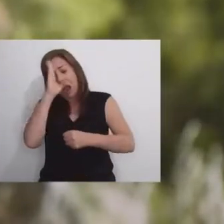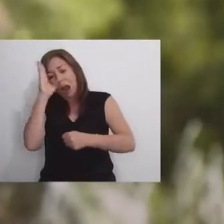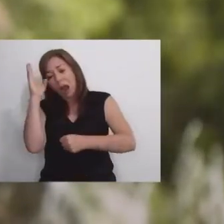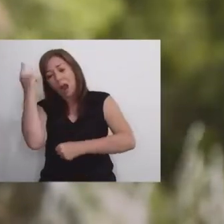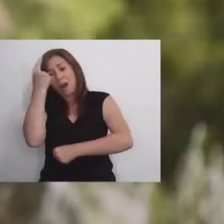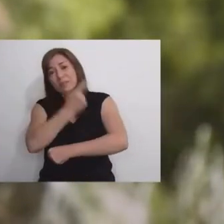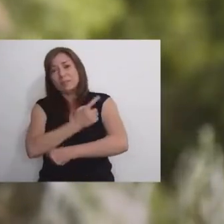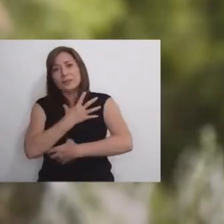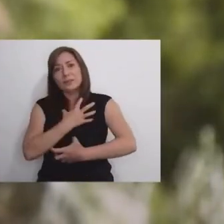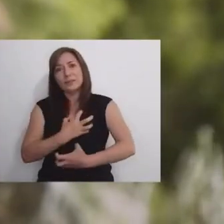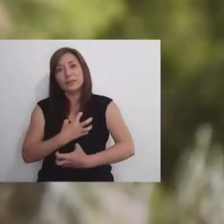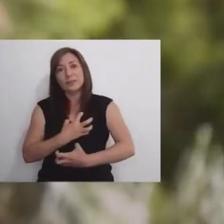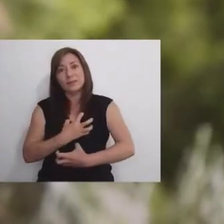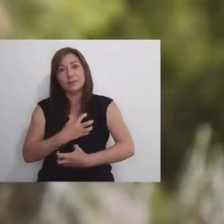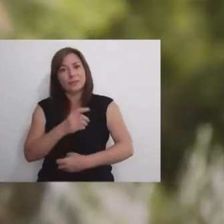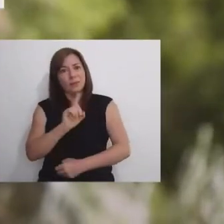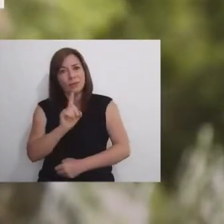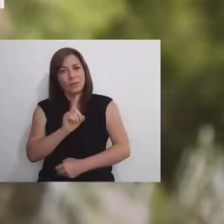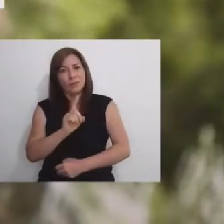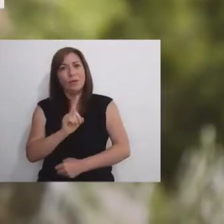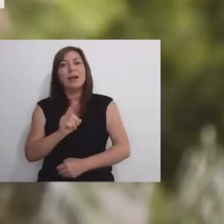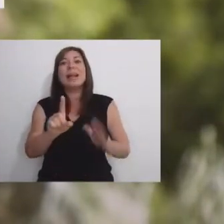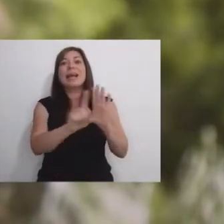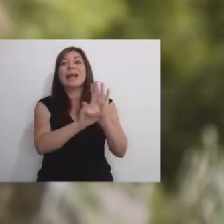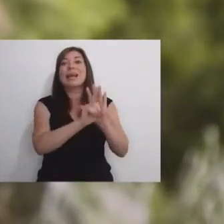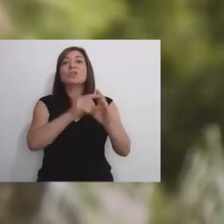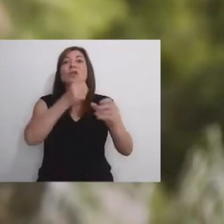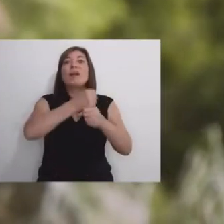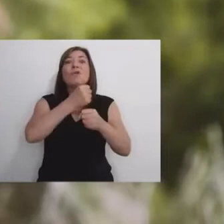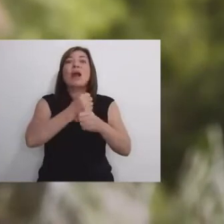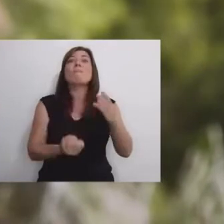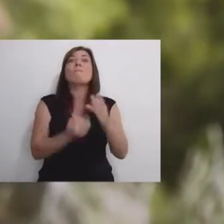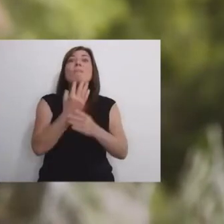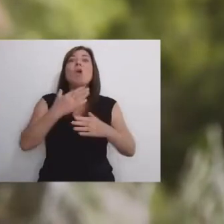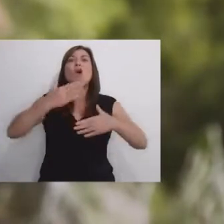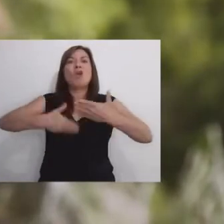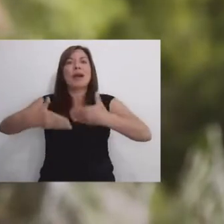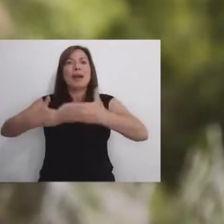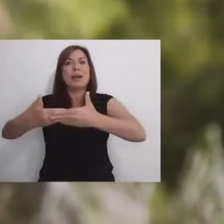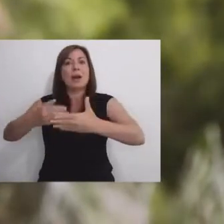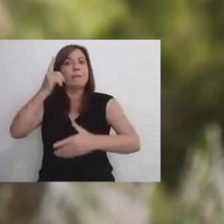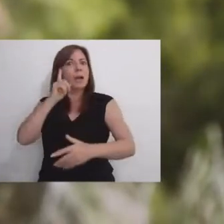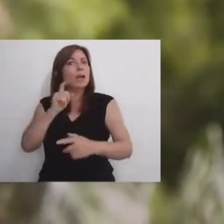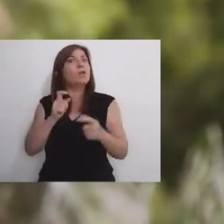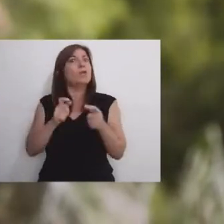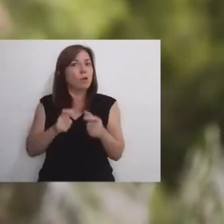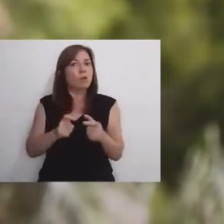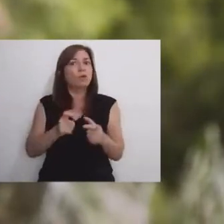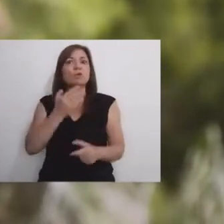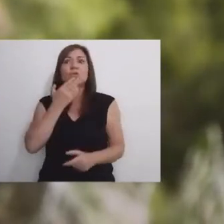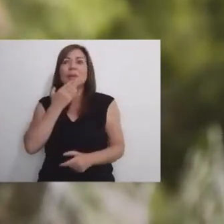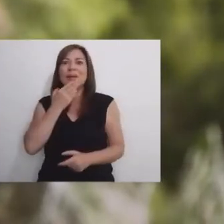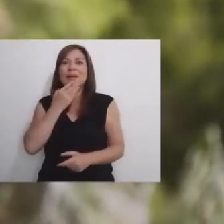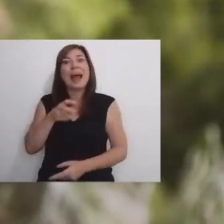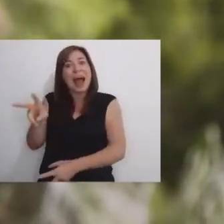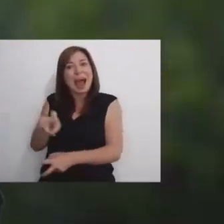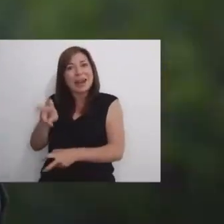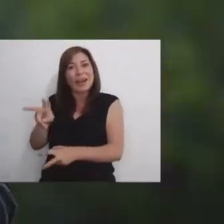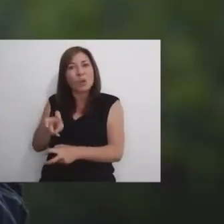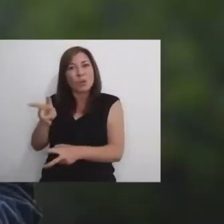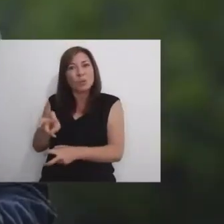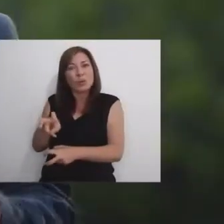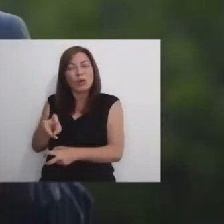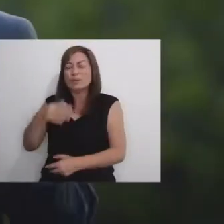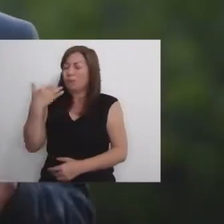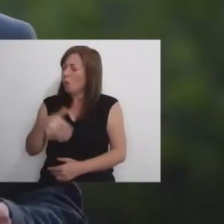extensas que agobian. Necesitamos una legislación laboral moderna, que sea actualizada, pero también fiscalizada.